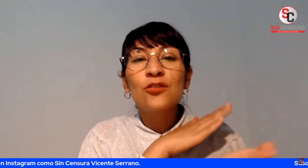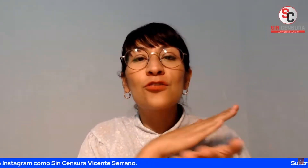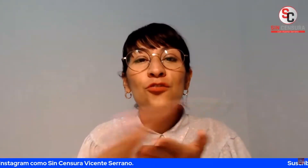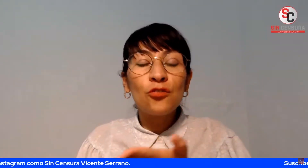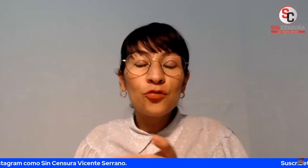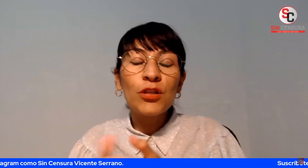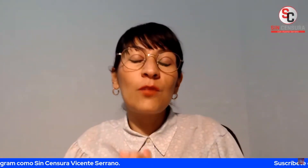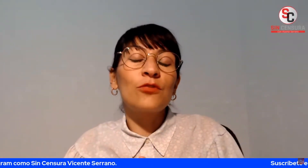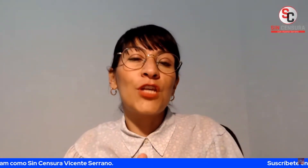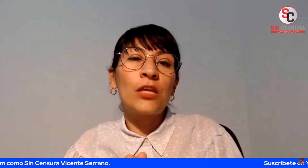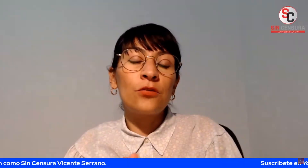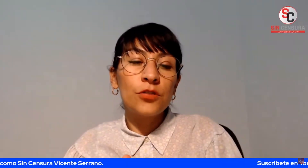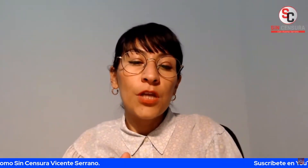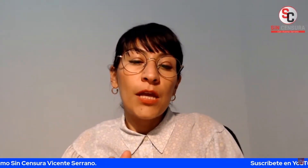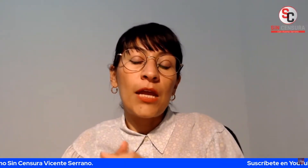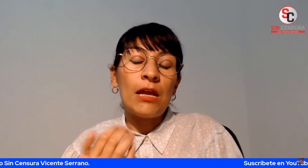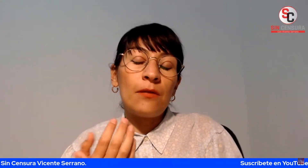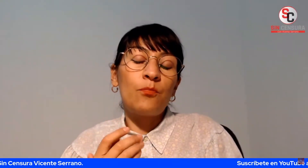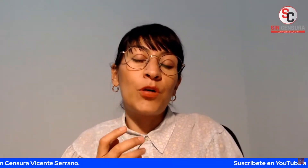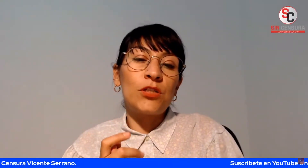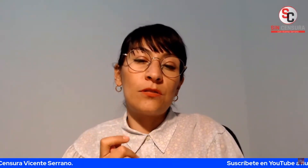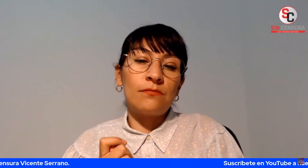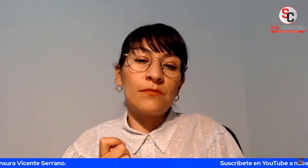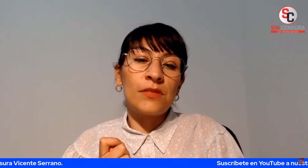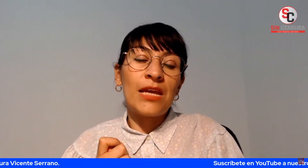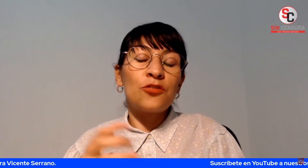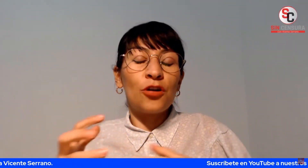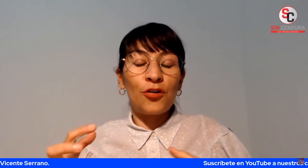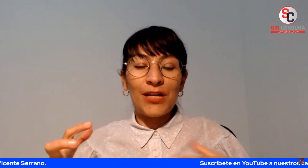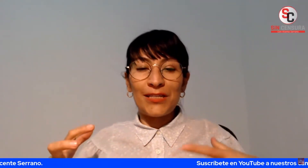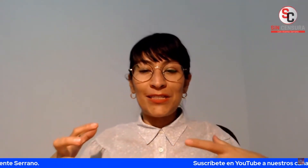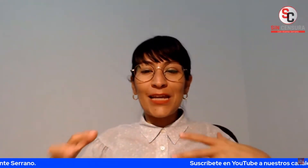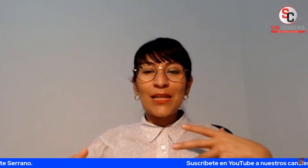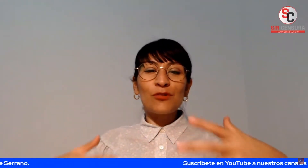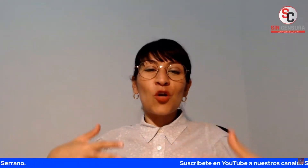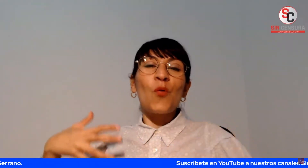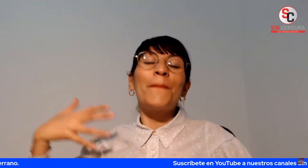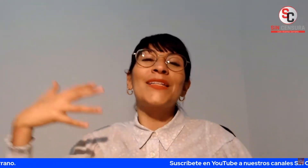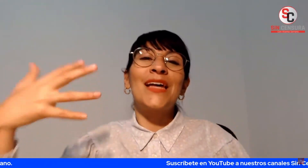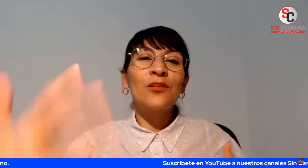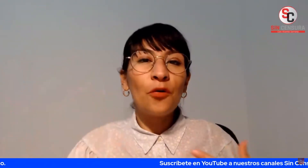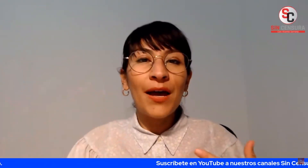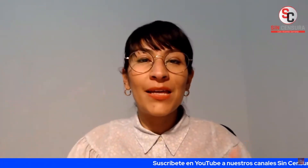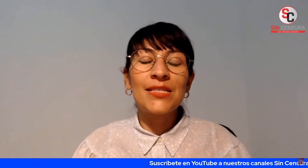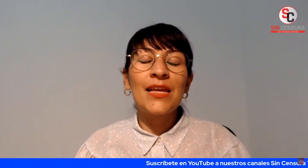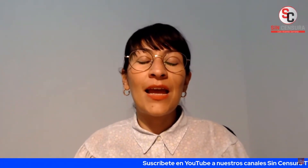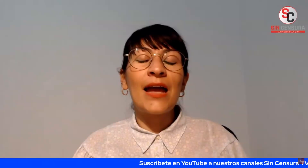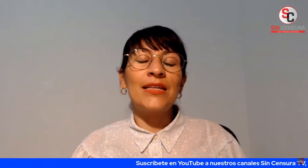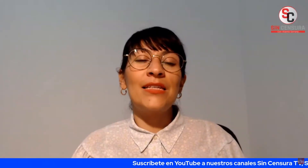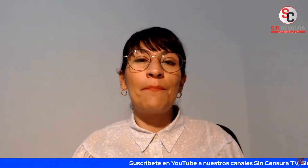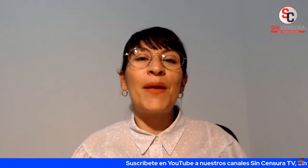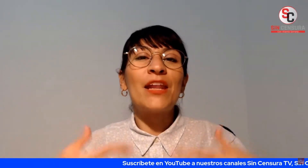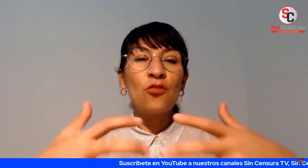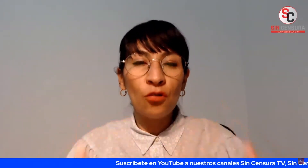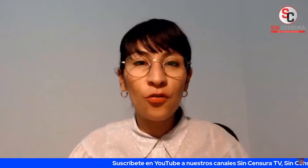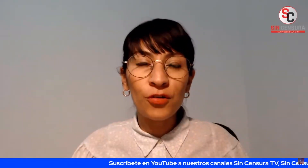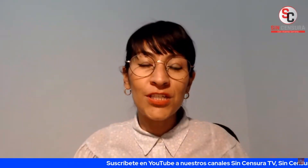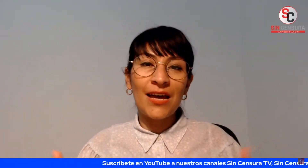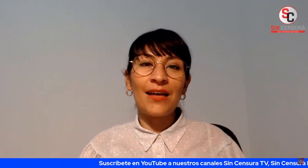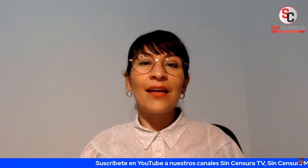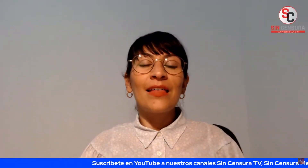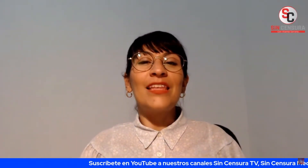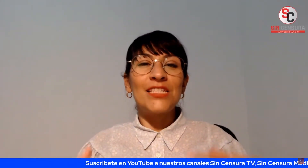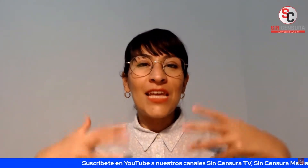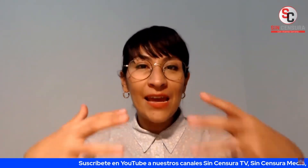efectivamente estos 2 últimos años pues yo creo que ya estamos como pasando a ese